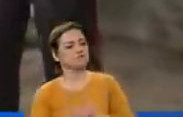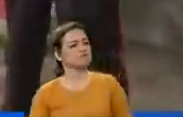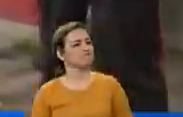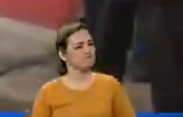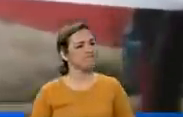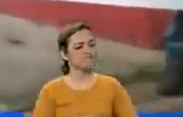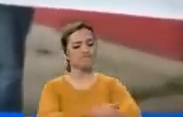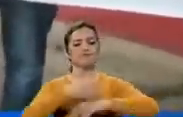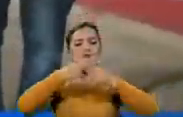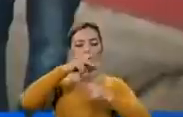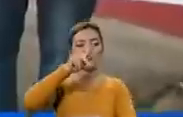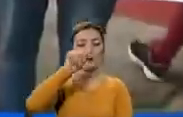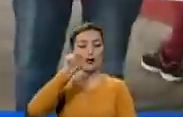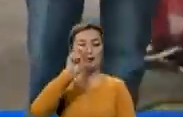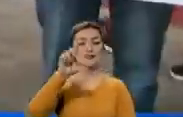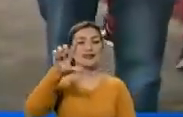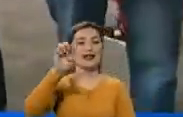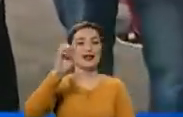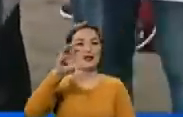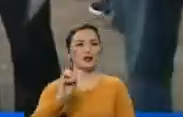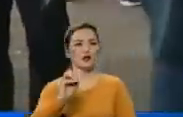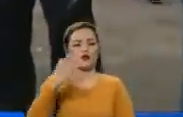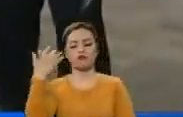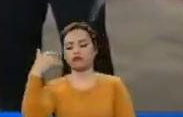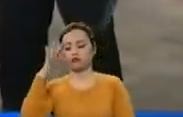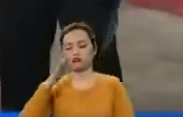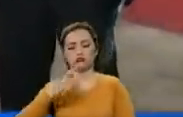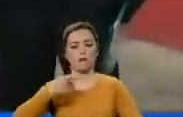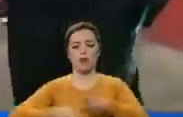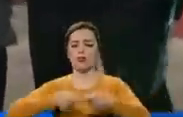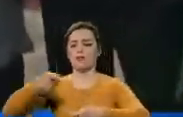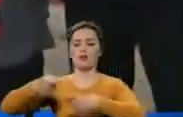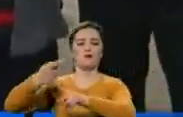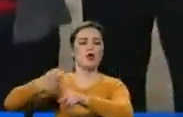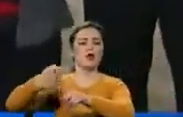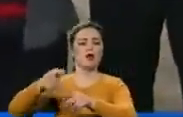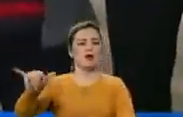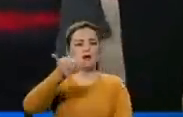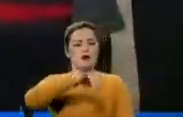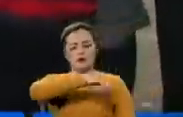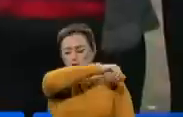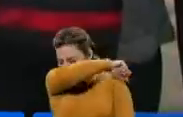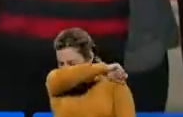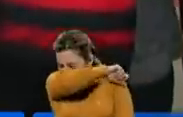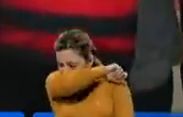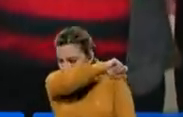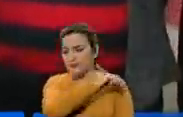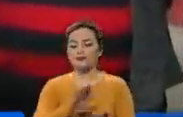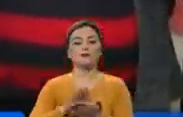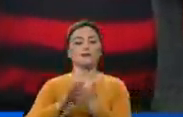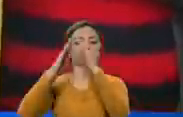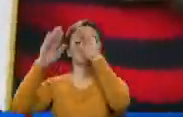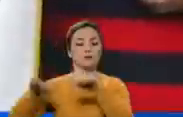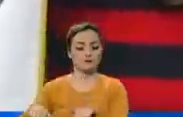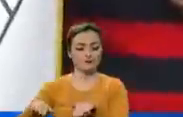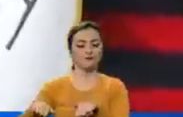calle Panzaleo, aseguran se ha convertido en un mercado desde que terminó el confinamiento, es decir, que se